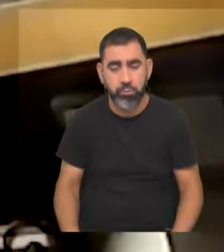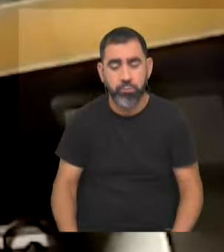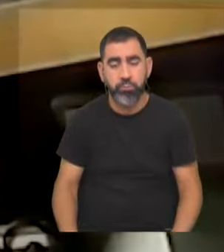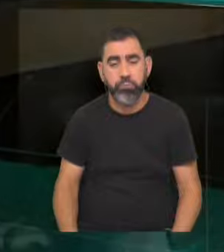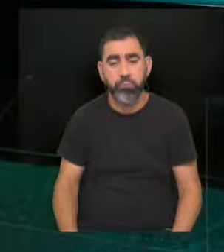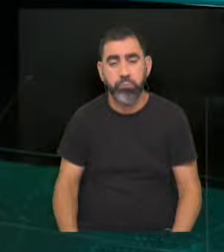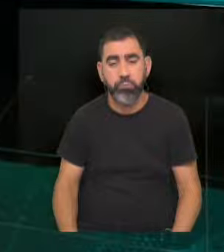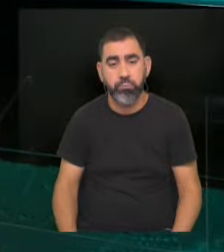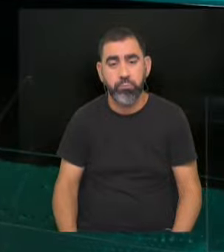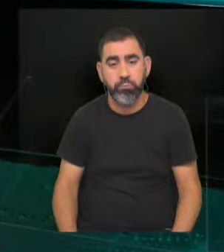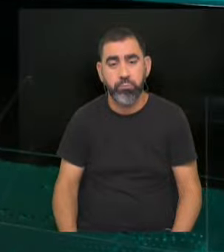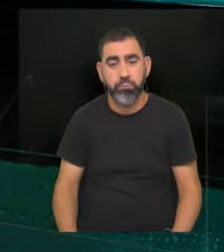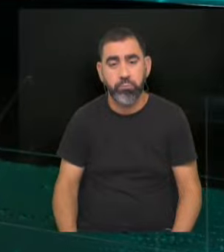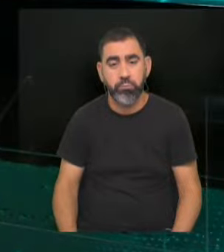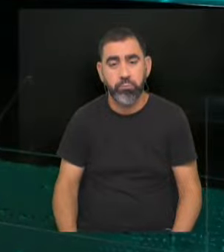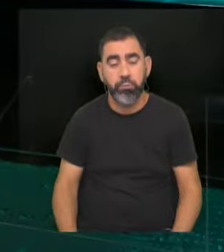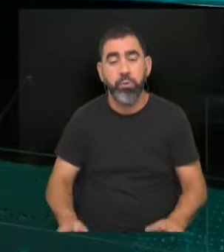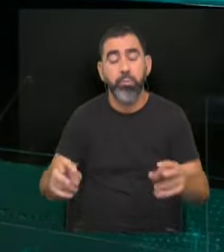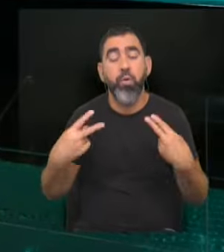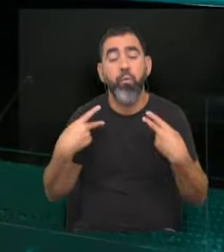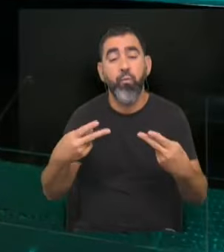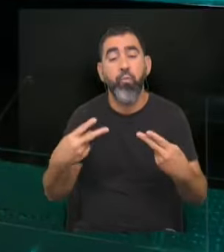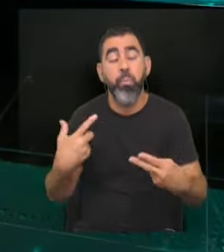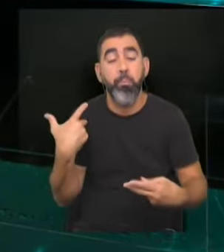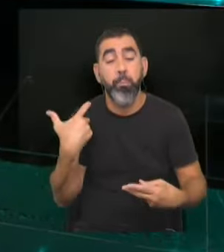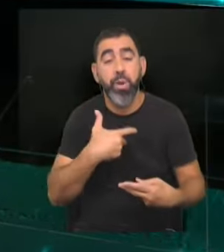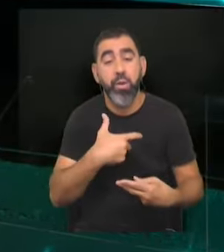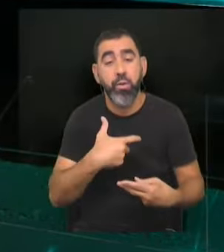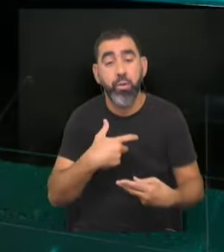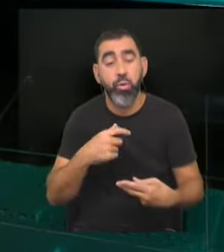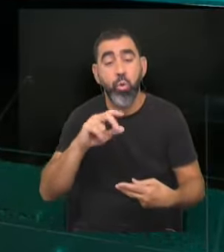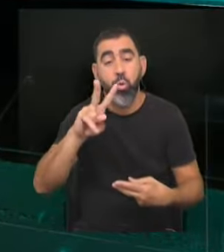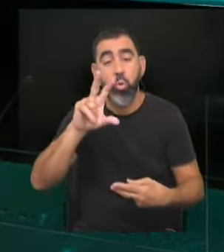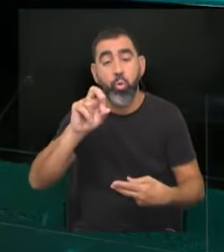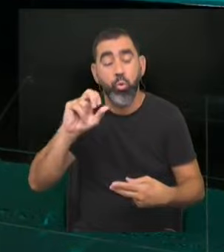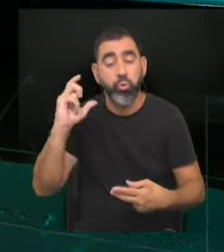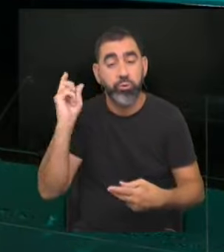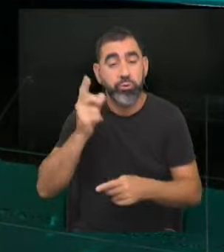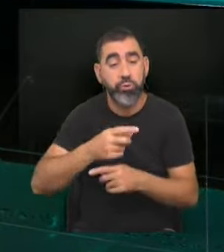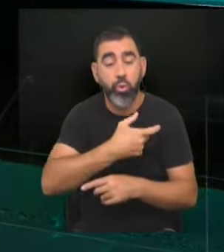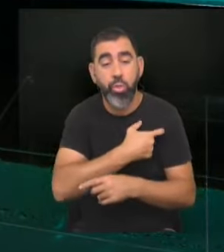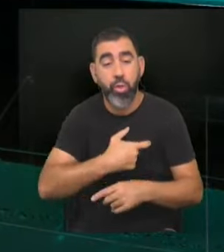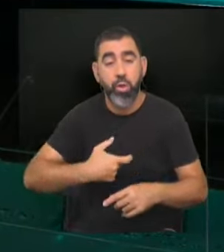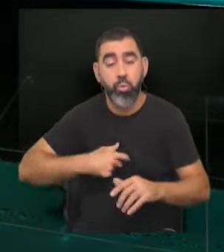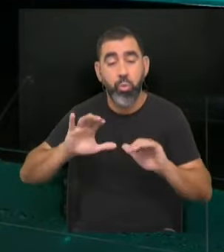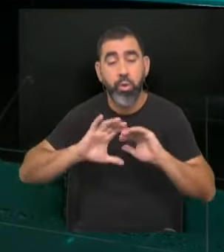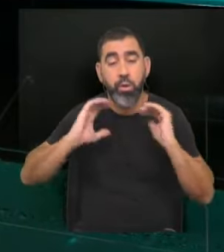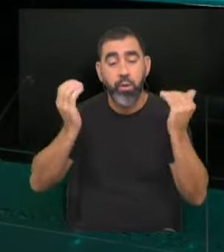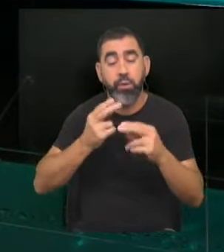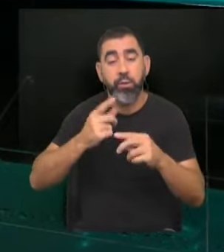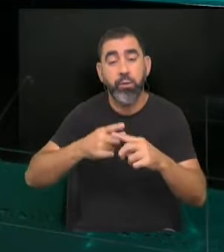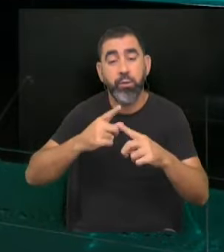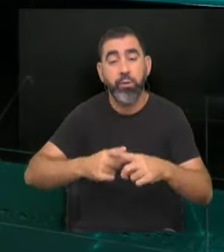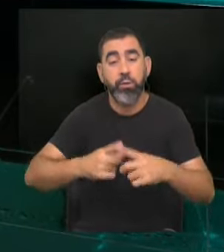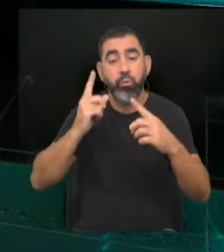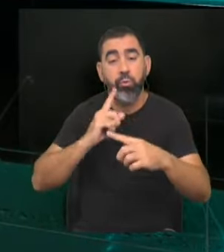eso y vamos a hablar de fútbol ahora porque peñalor venció 2 a0 a danubio en el estadio campeón del siglo en